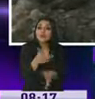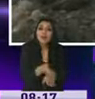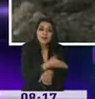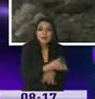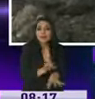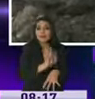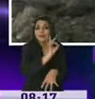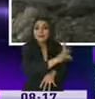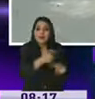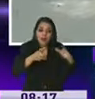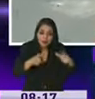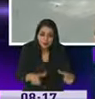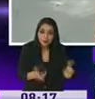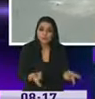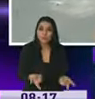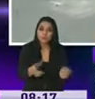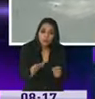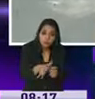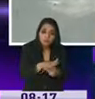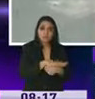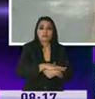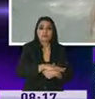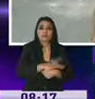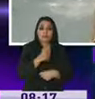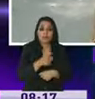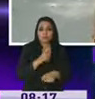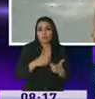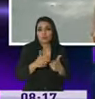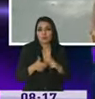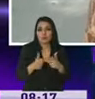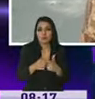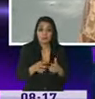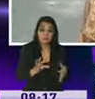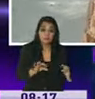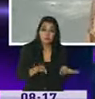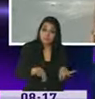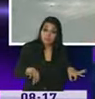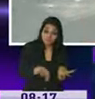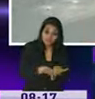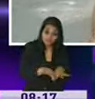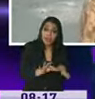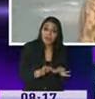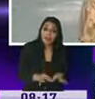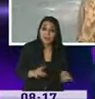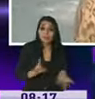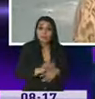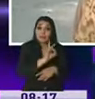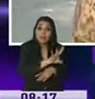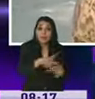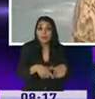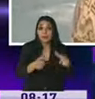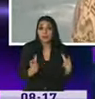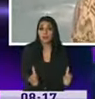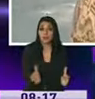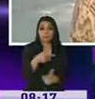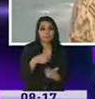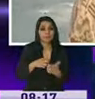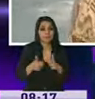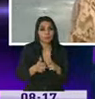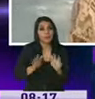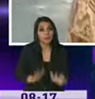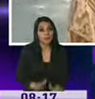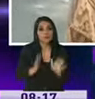¿no? Necesitan arreglos también del hueco que ha provocado inconveniente. Arreglaron el tubo, pero ahí dejaron. En fin, son problemas que se tienen